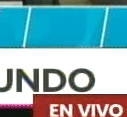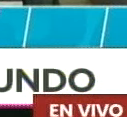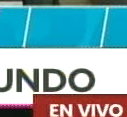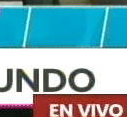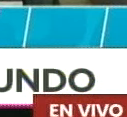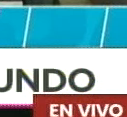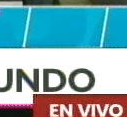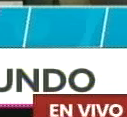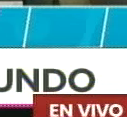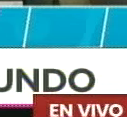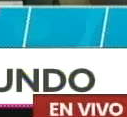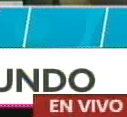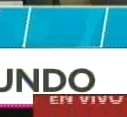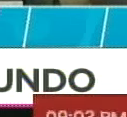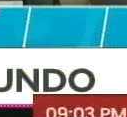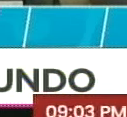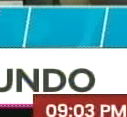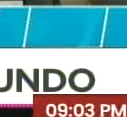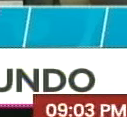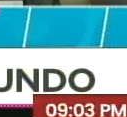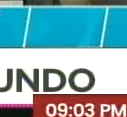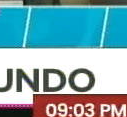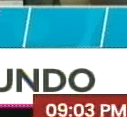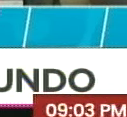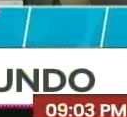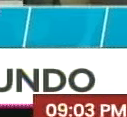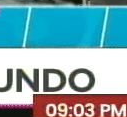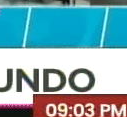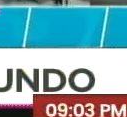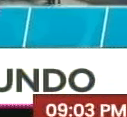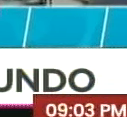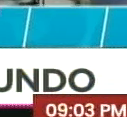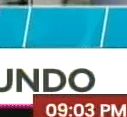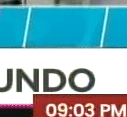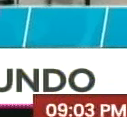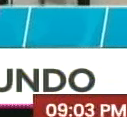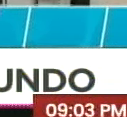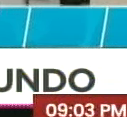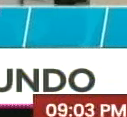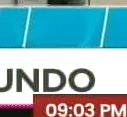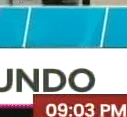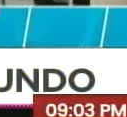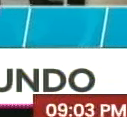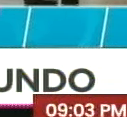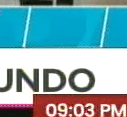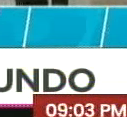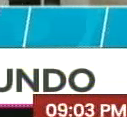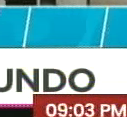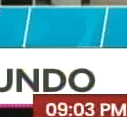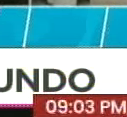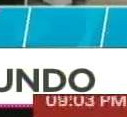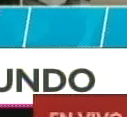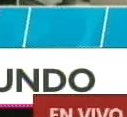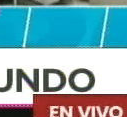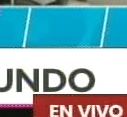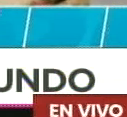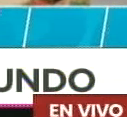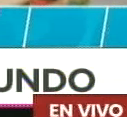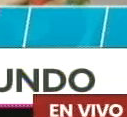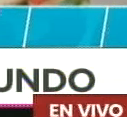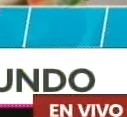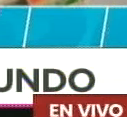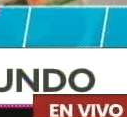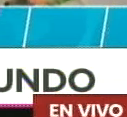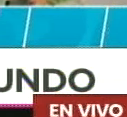gracias a la cooperación con la Zona Económica Especial de La Guaira, Kinji, para el mes de junio. Y asimismo, presidente, también tenemos el encuentro